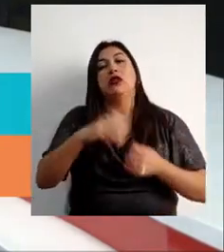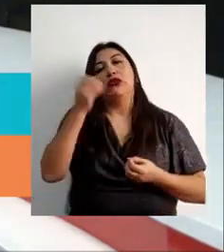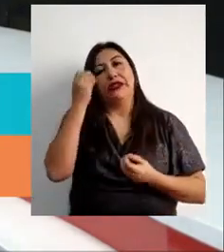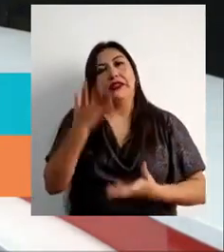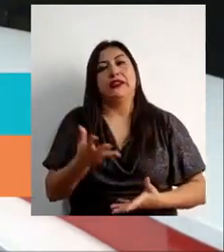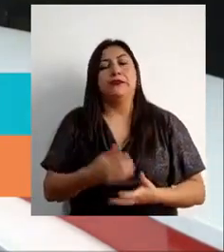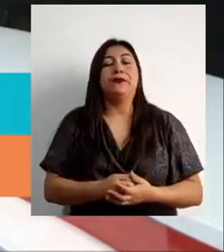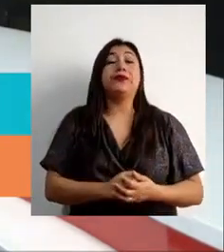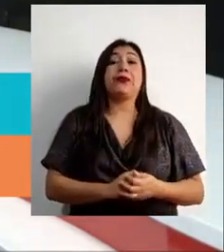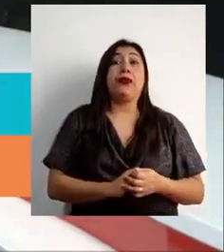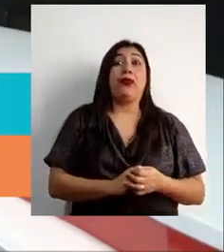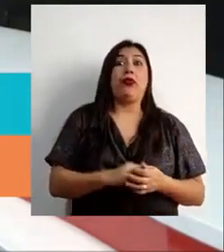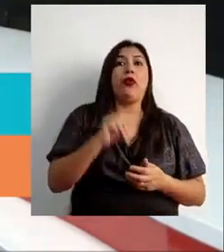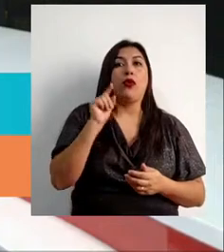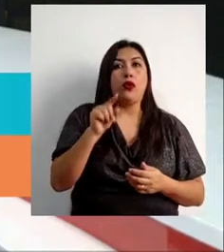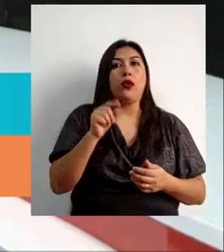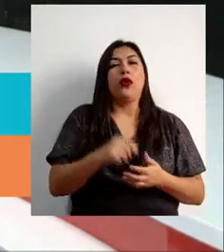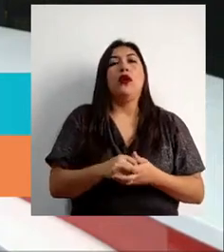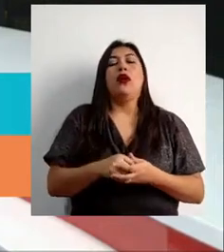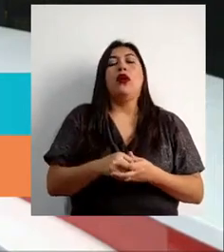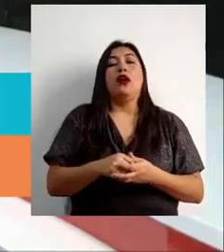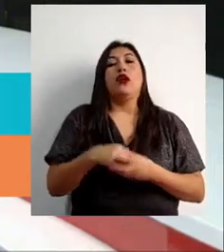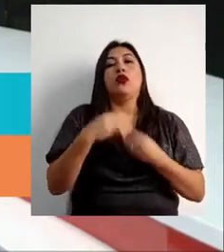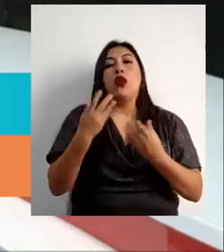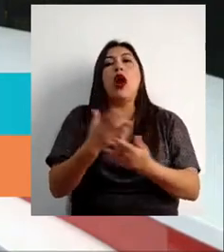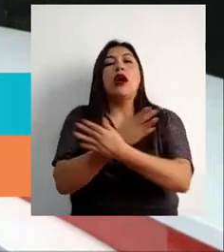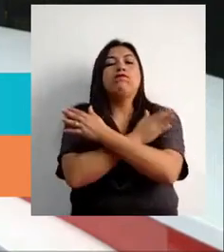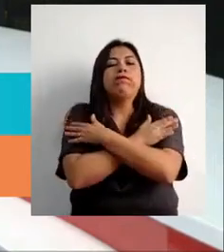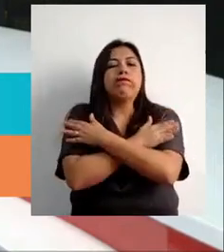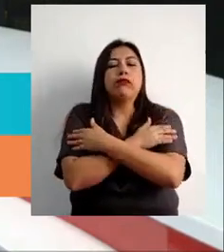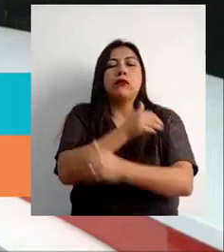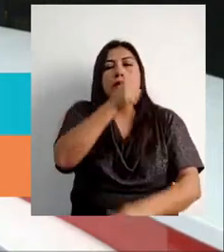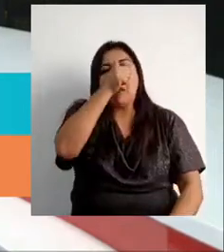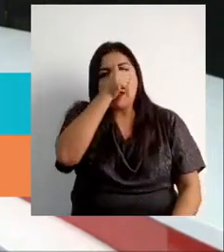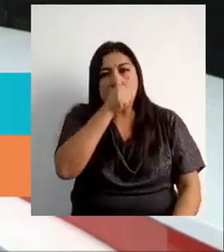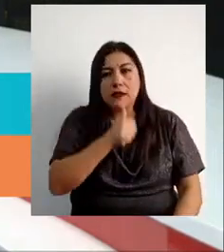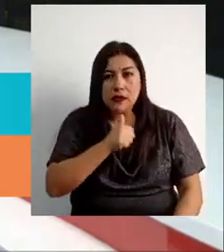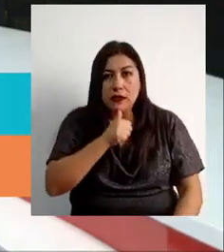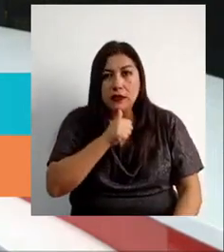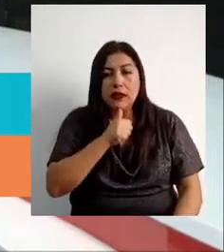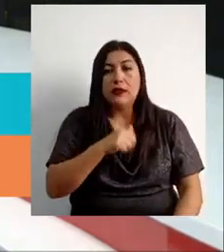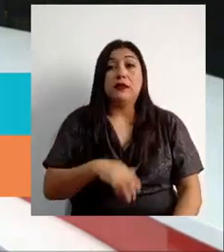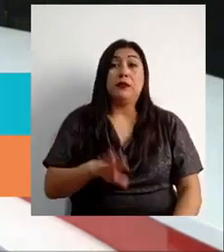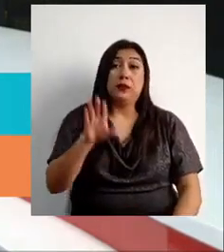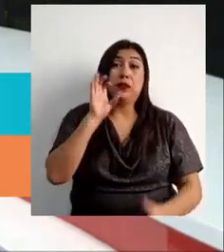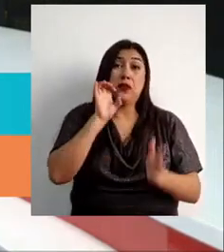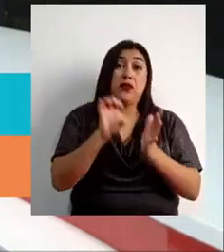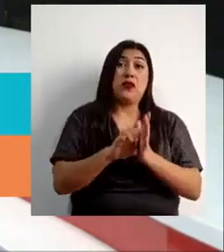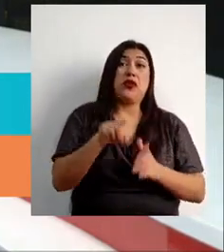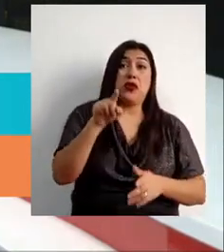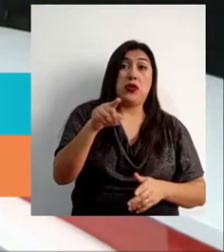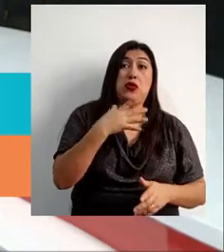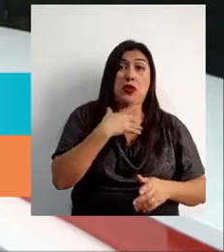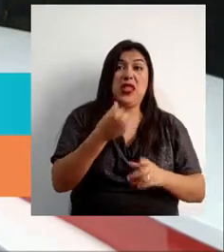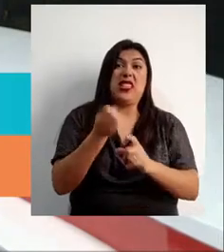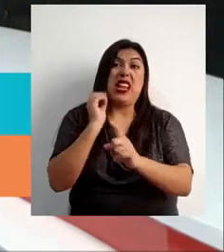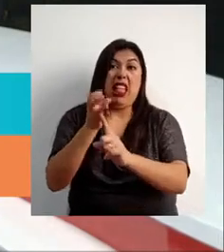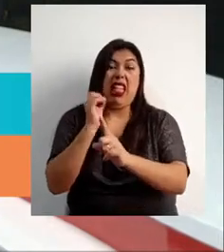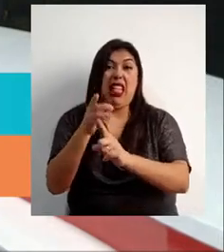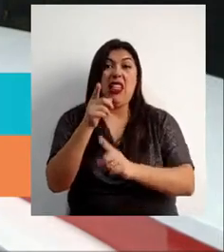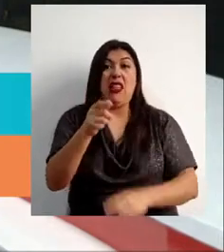con amor y con mucha paciencia, porque es, Enrique, ¿acaso te gustaría a ti que te griten, que no te